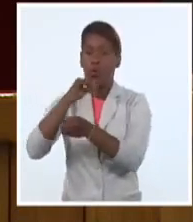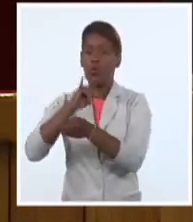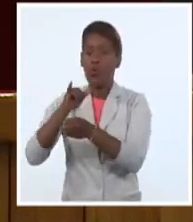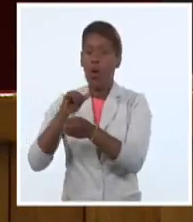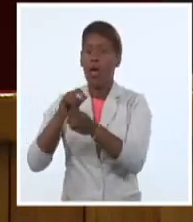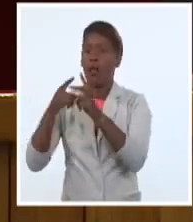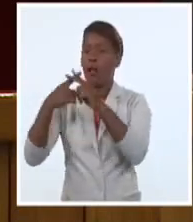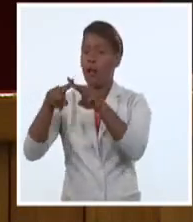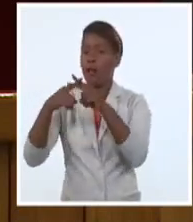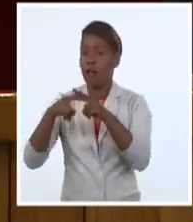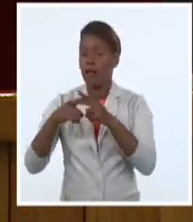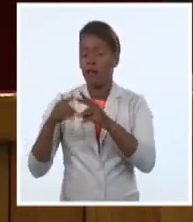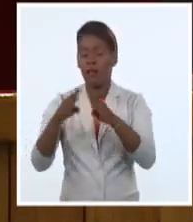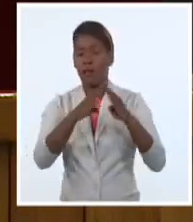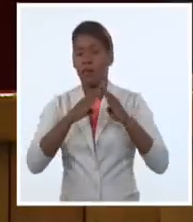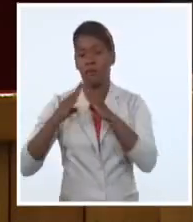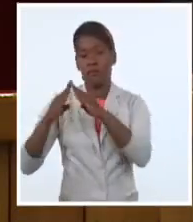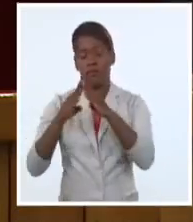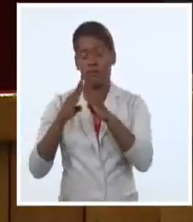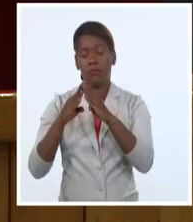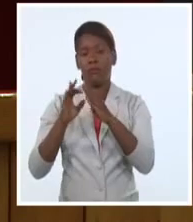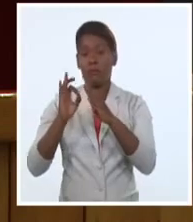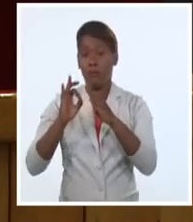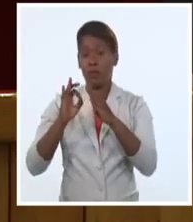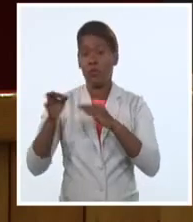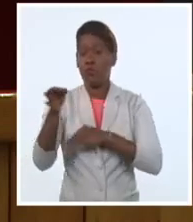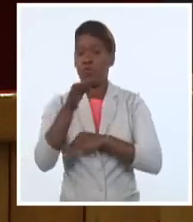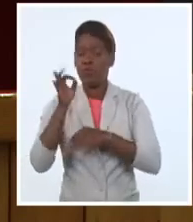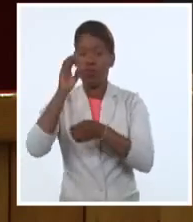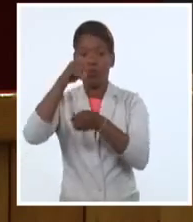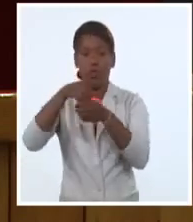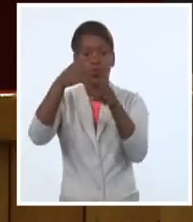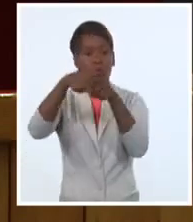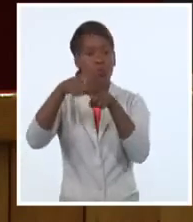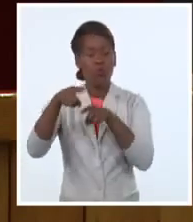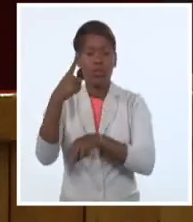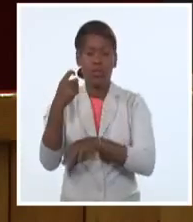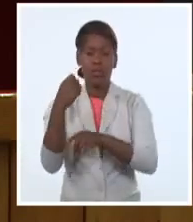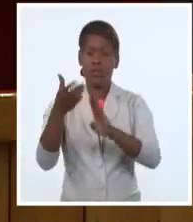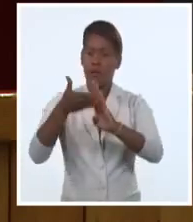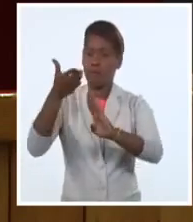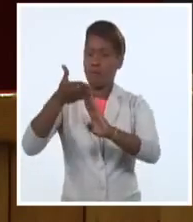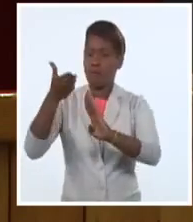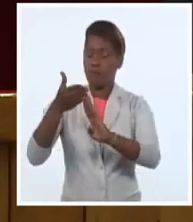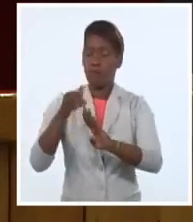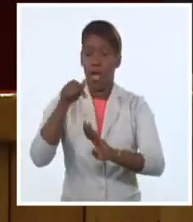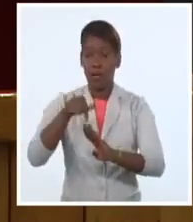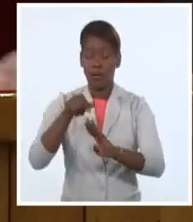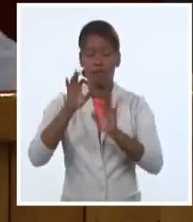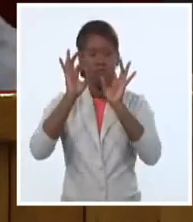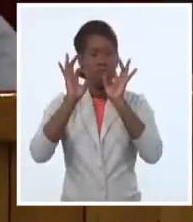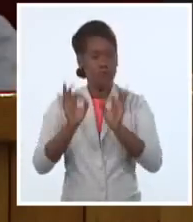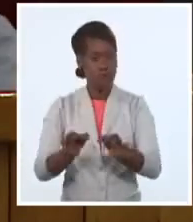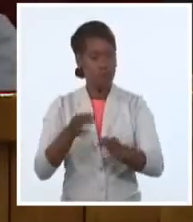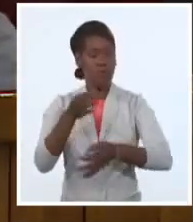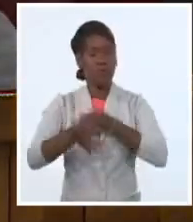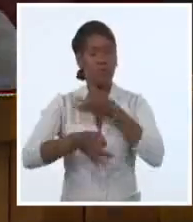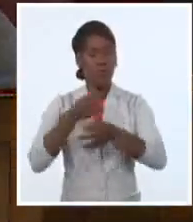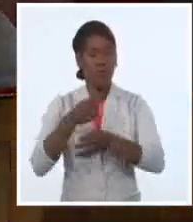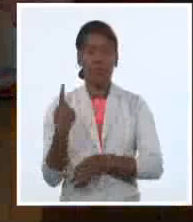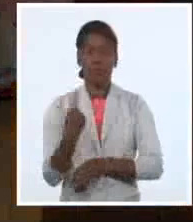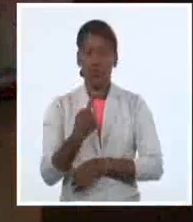el municipio. Reafirmamos aquí la voluntad del partido, el Estado y la sociedad cubana de